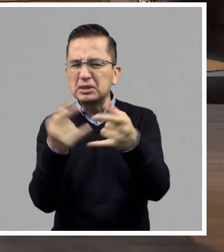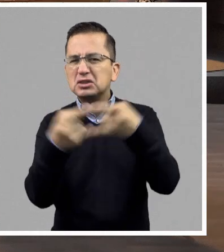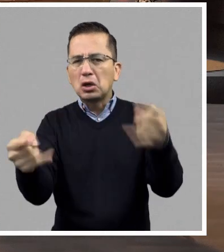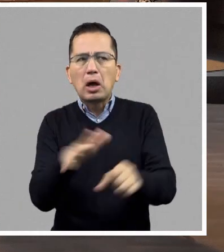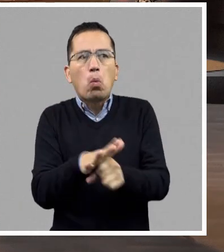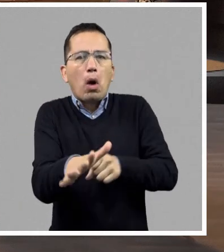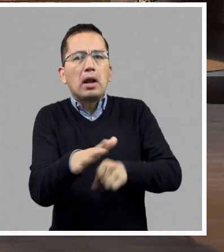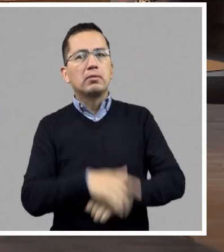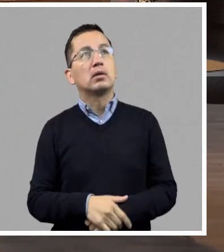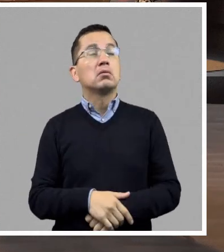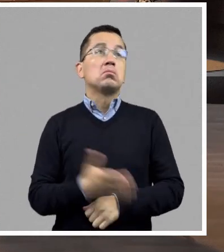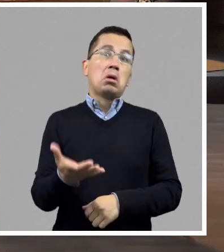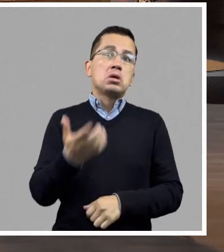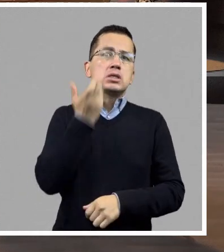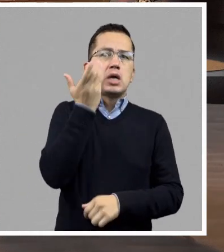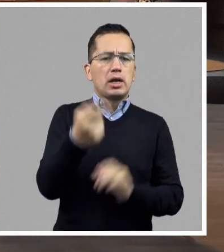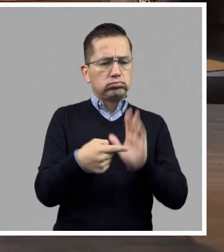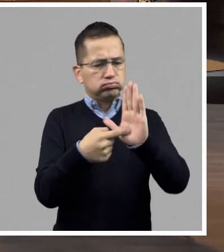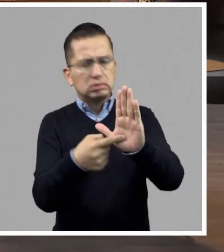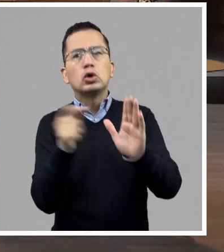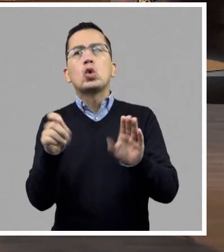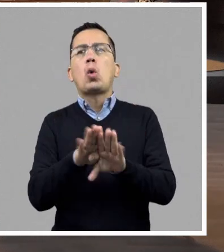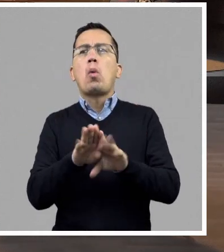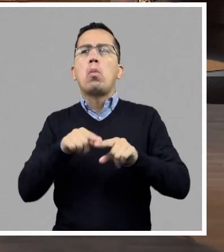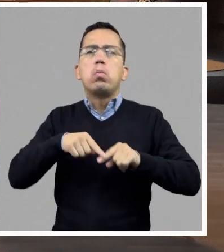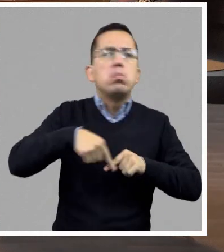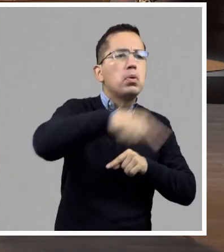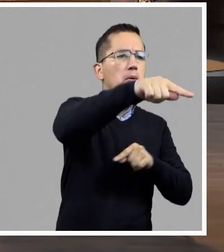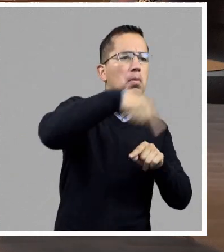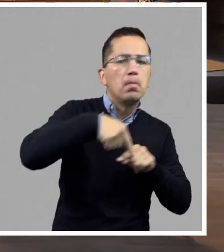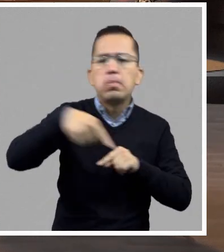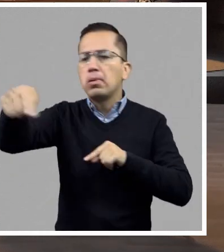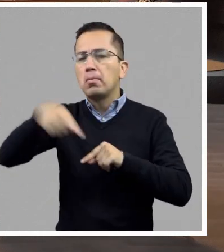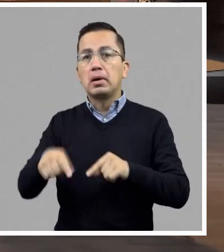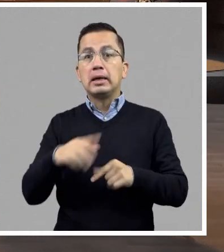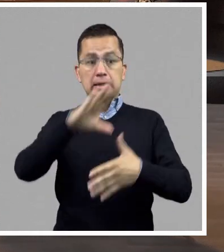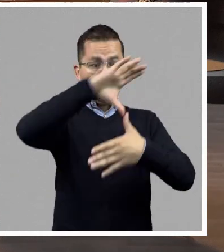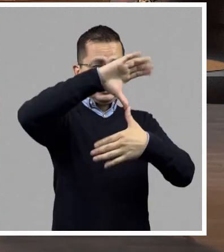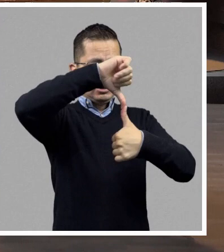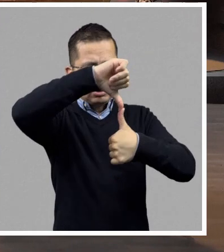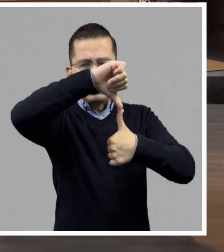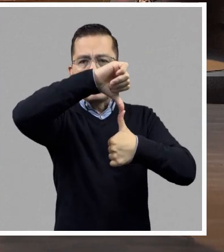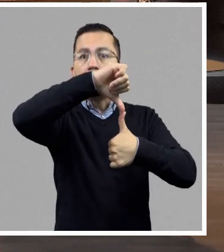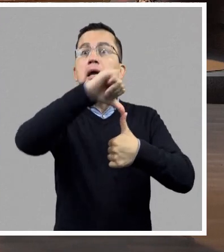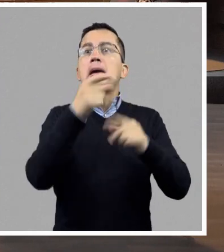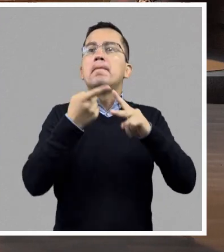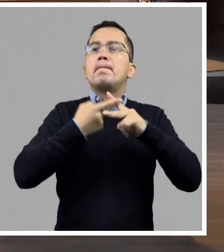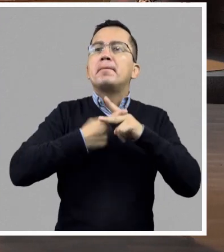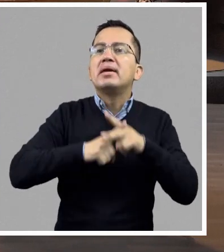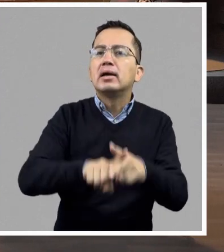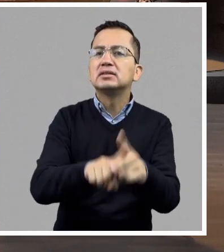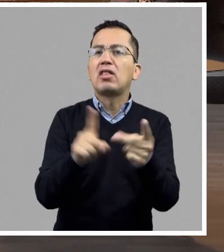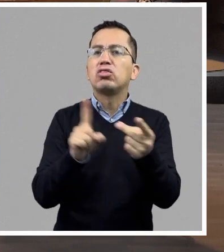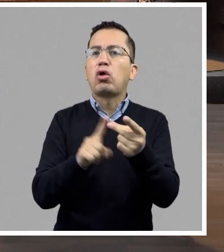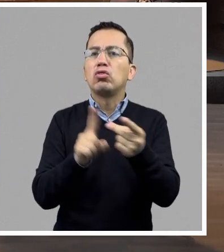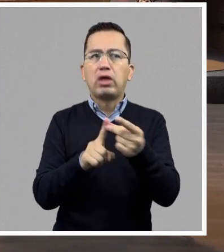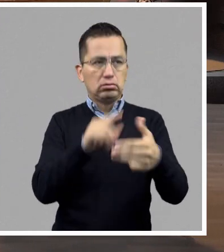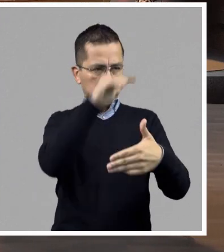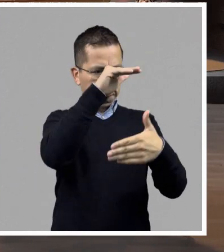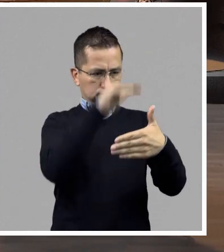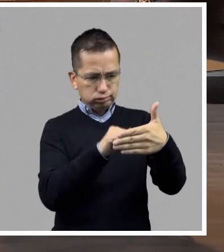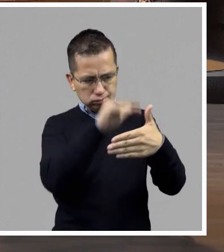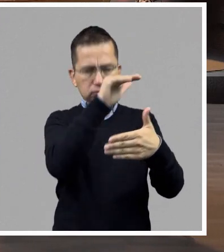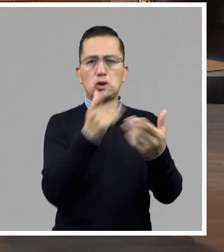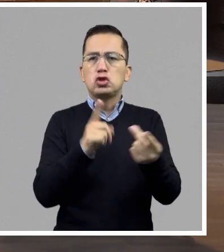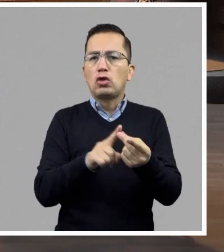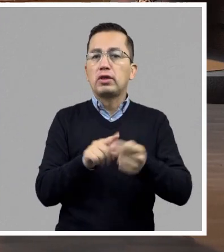queríamos hablar de movilidad queríamos hablar de qué es Centroamérica para nosotros donde comienza donde termina queríamos hablar de seres